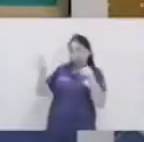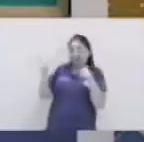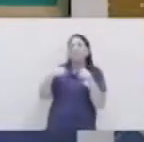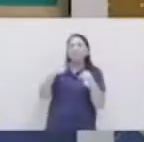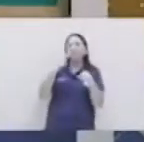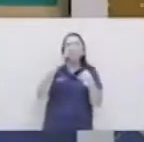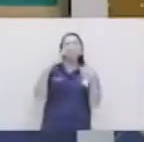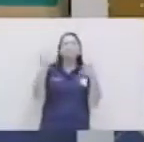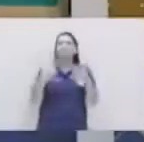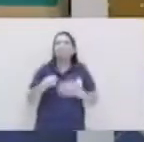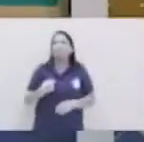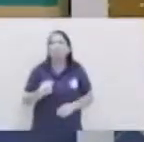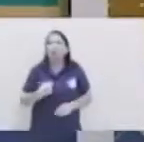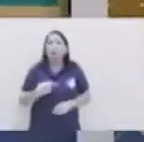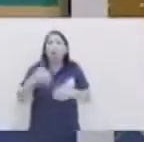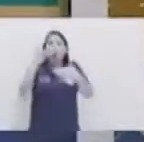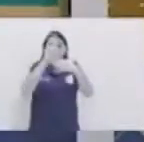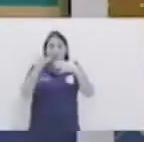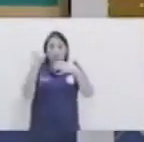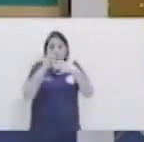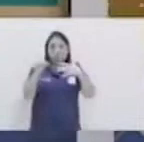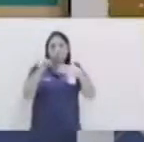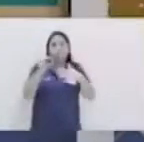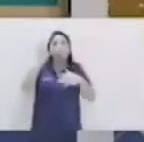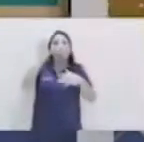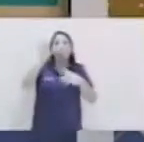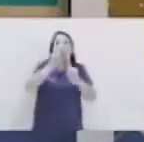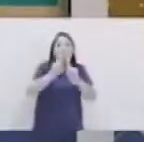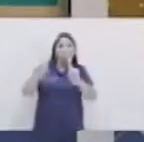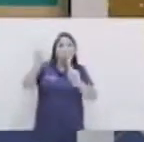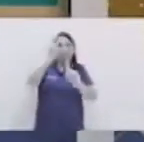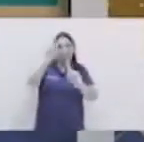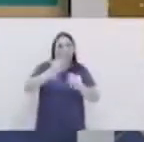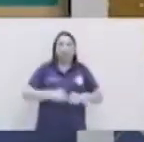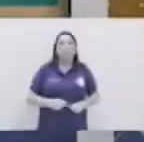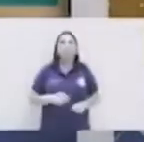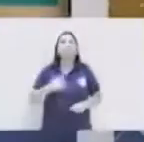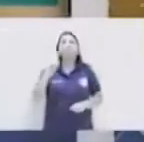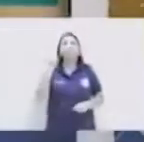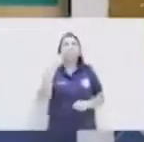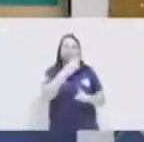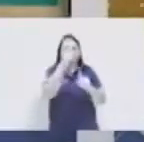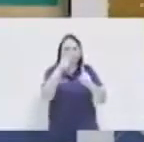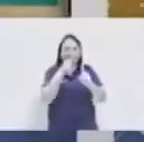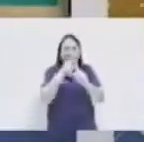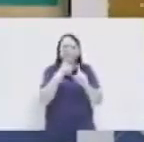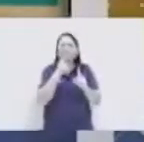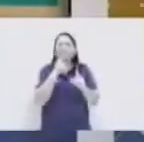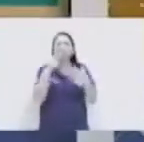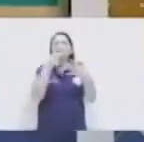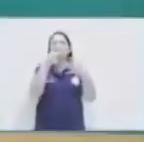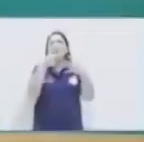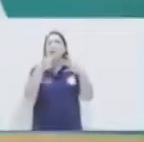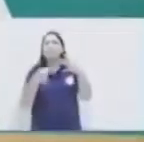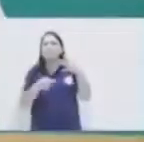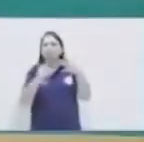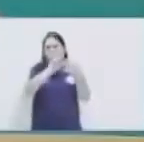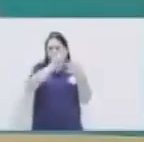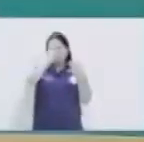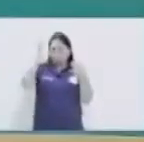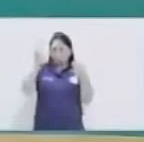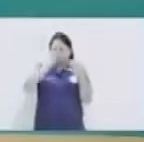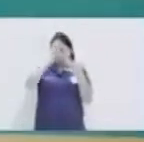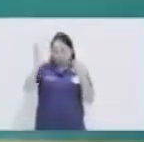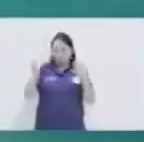directamente una función cuadrática? Primeramente, tenemos que identificar quiénes son los elementos que conforman este